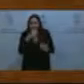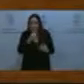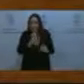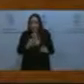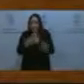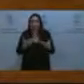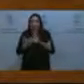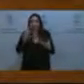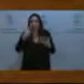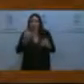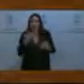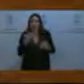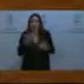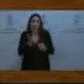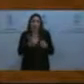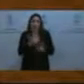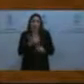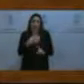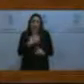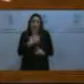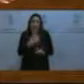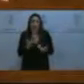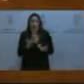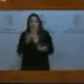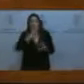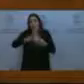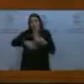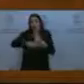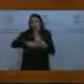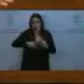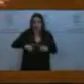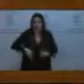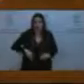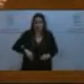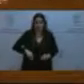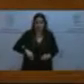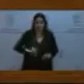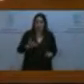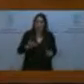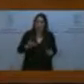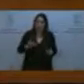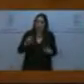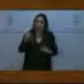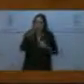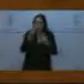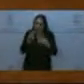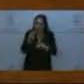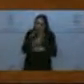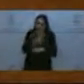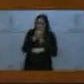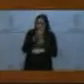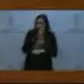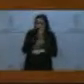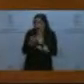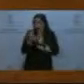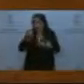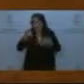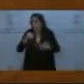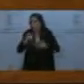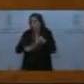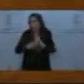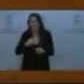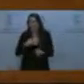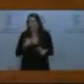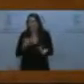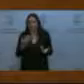a la práctica. Sinceramente, aceptar una enmienda que está mal planteada y técnicamente no se puede es